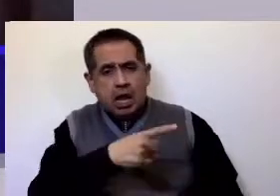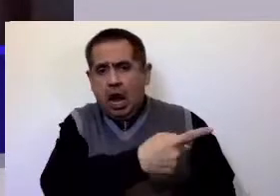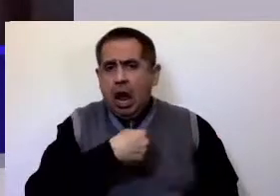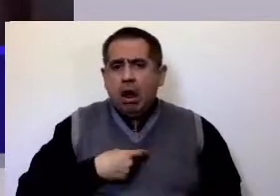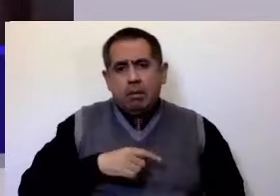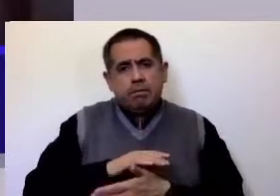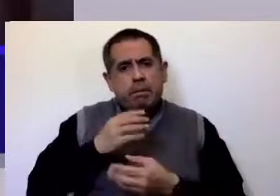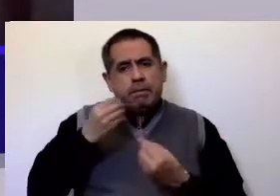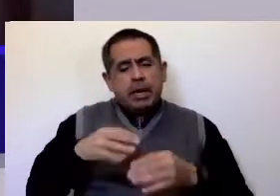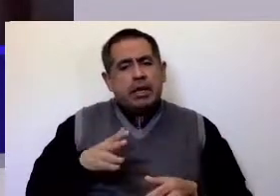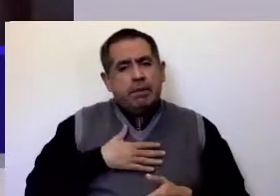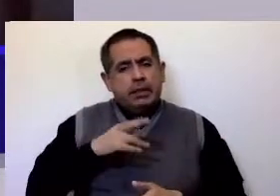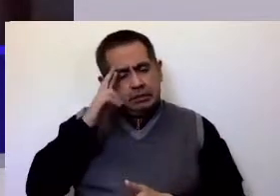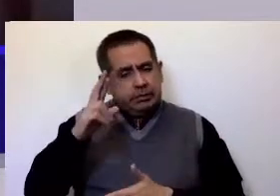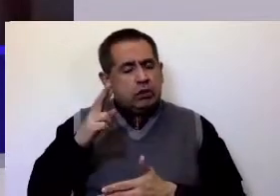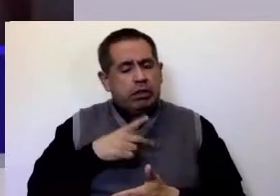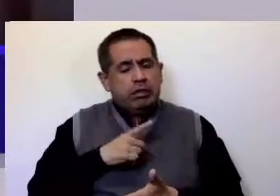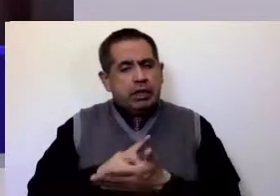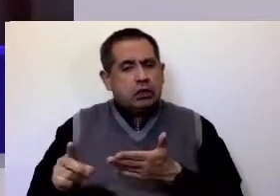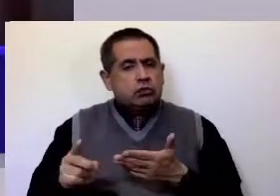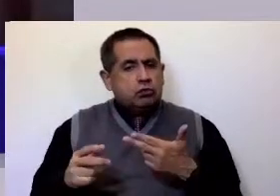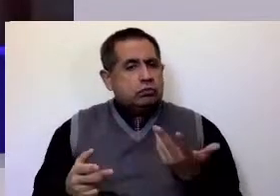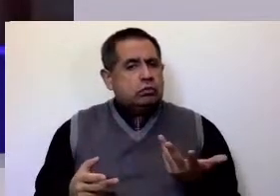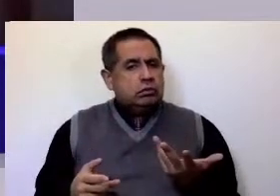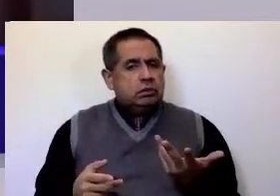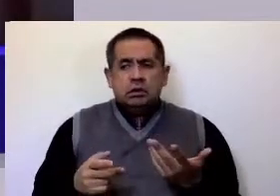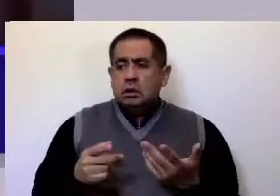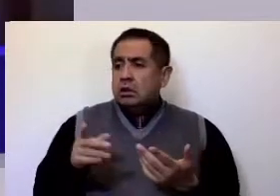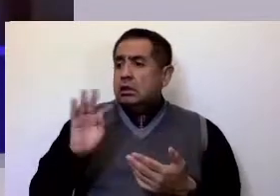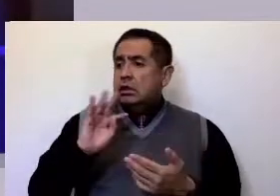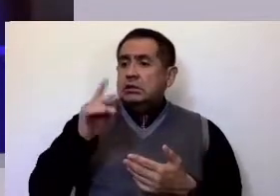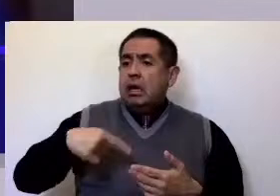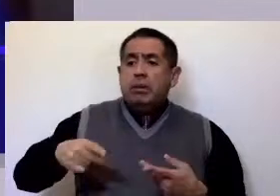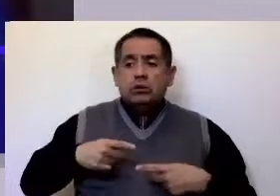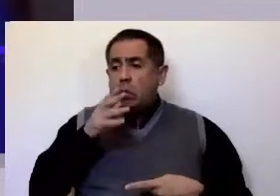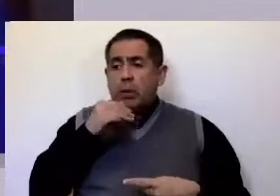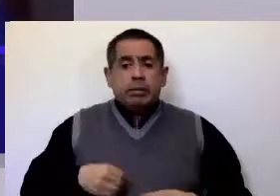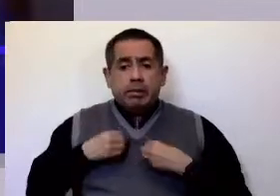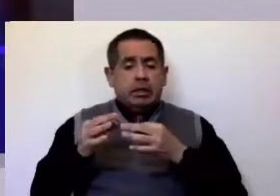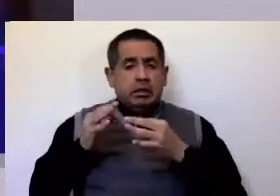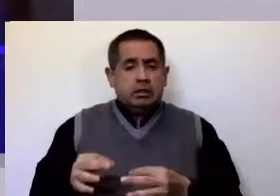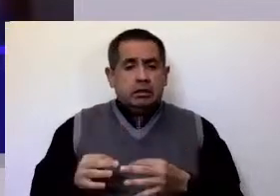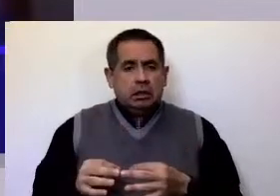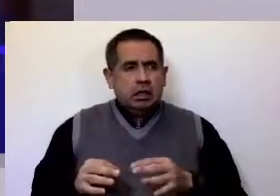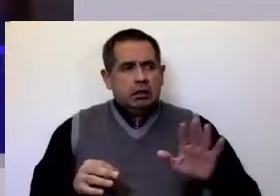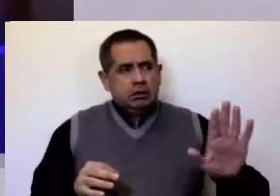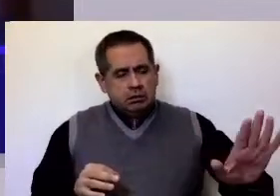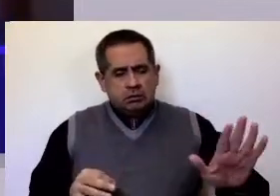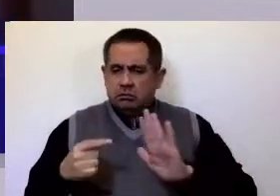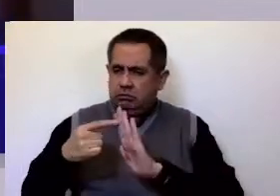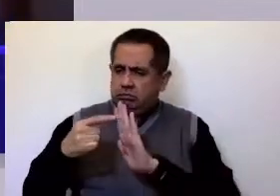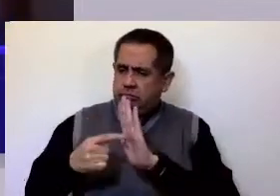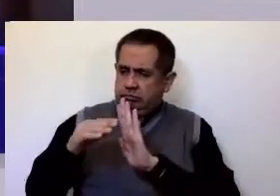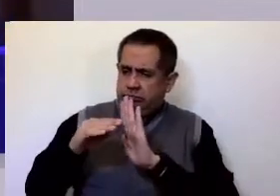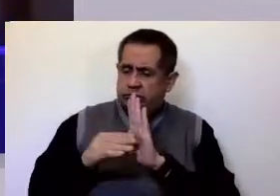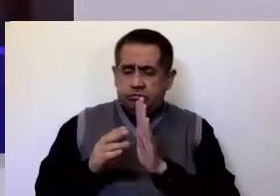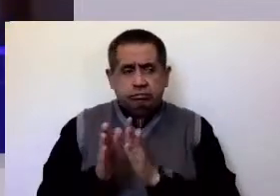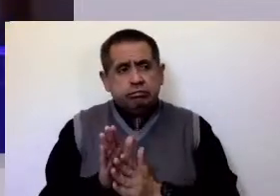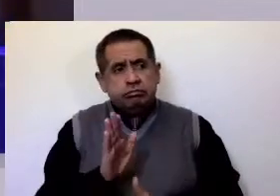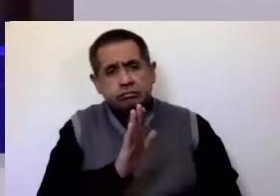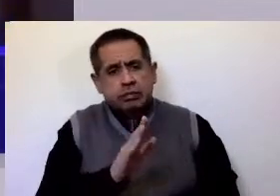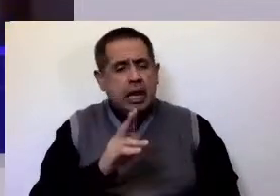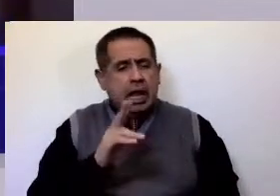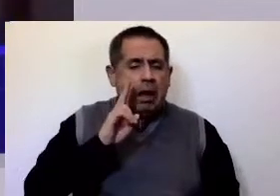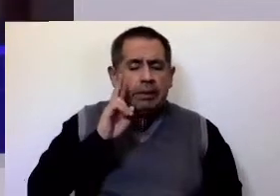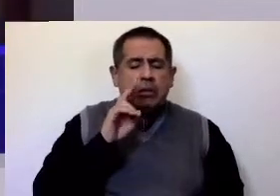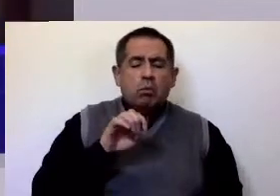afecta la capacidad de las personas para vivir dignamente se pueden usar los siguientes estándares analizar si la medida impugnada